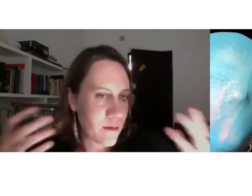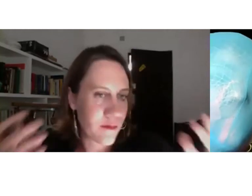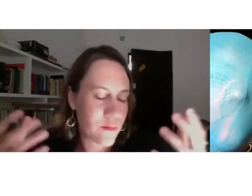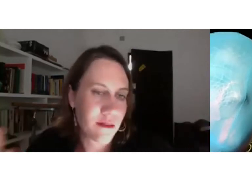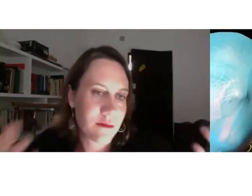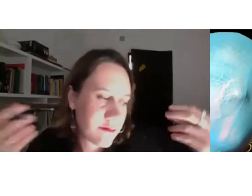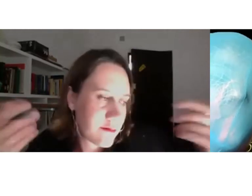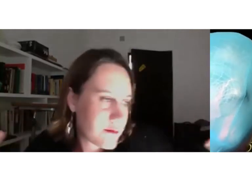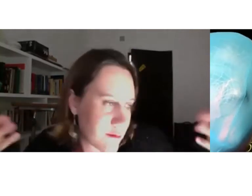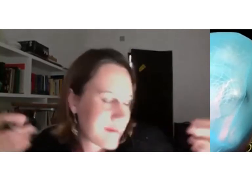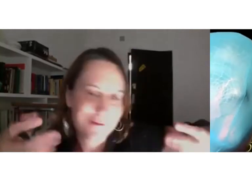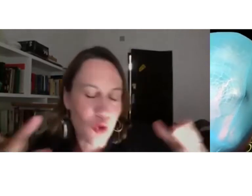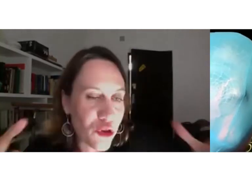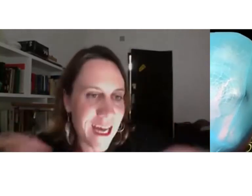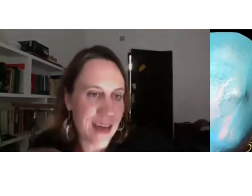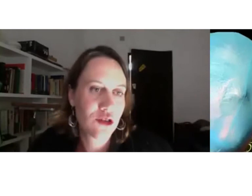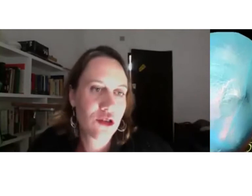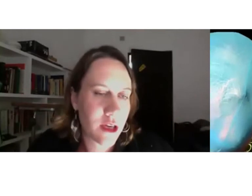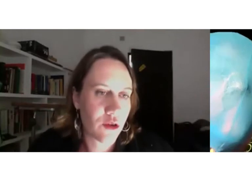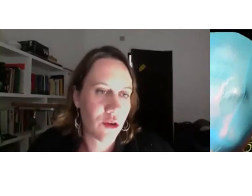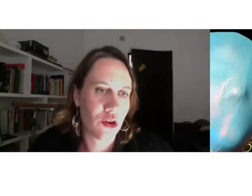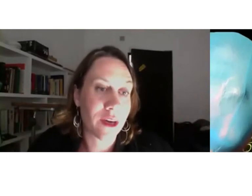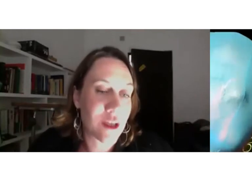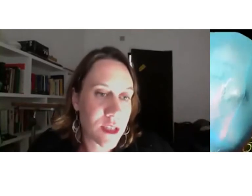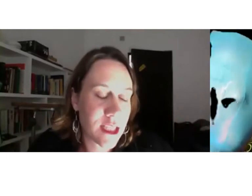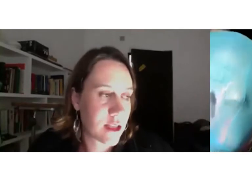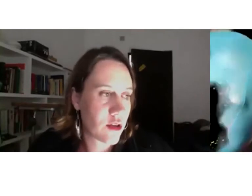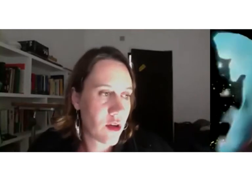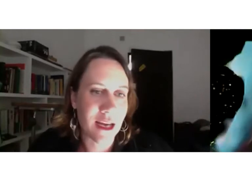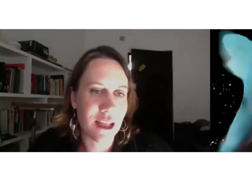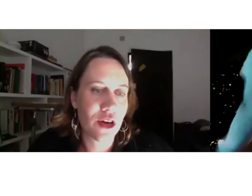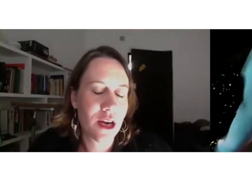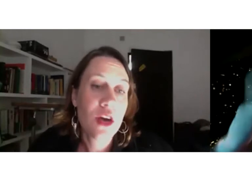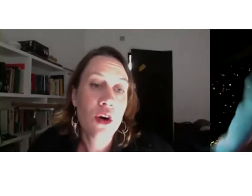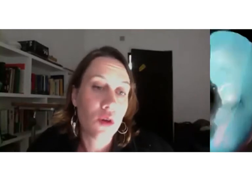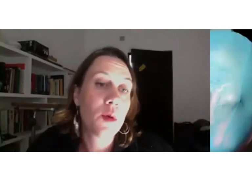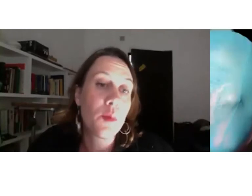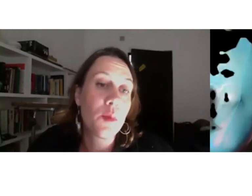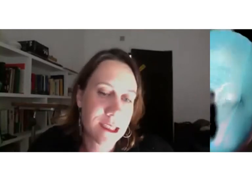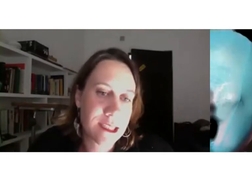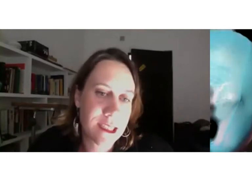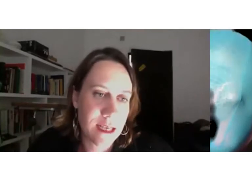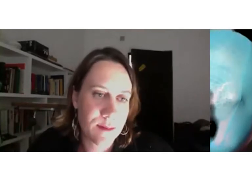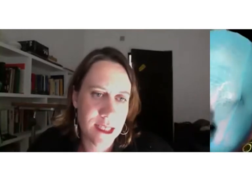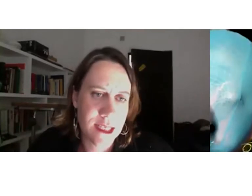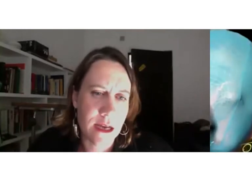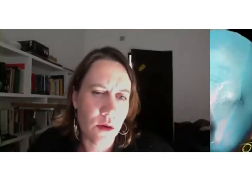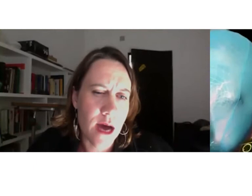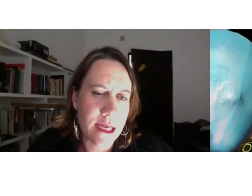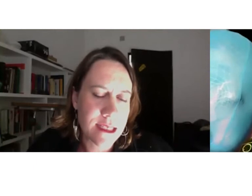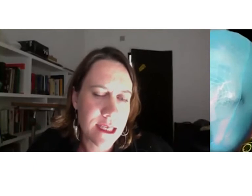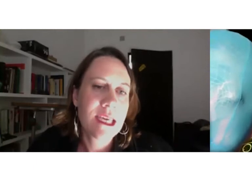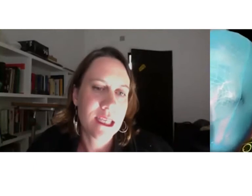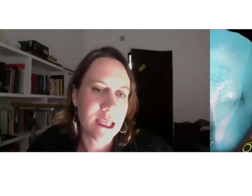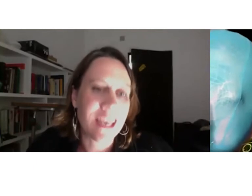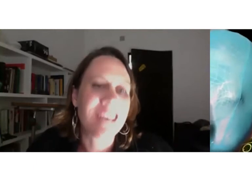de un contacto con lo que va sucediendo alrededor, o cómo puede ser distinta la experiencia de estar en